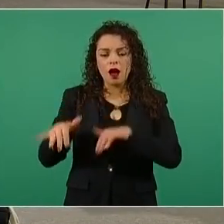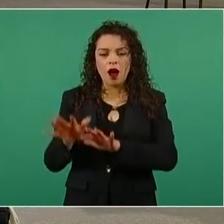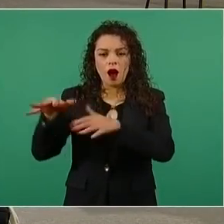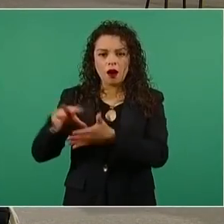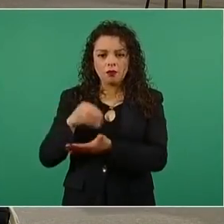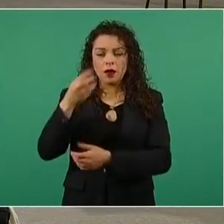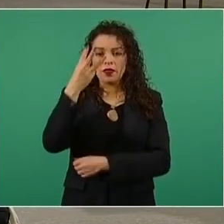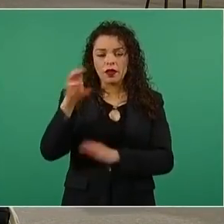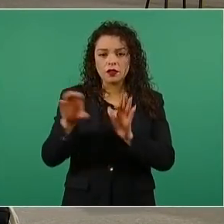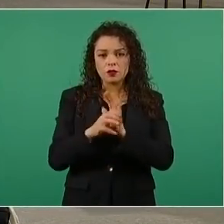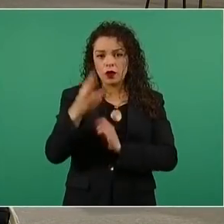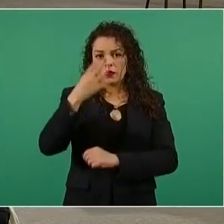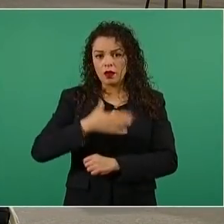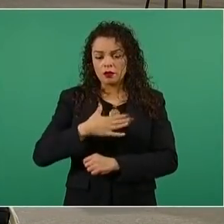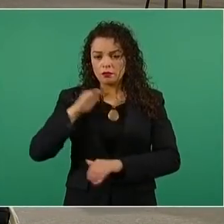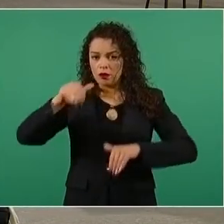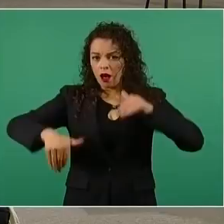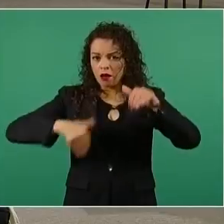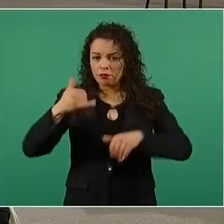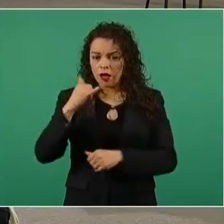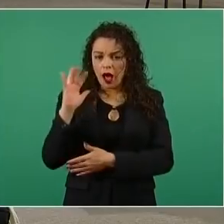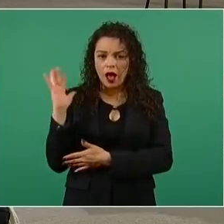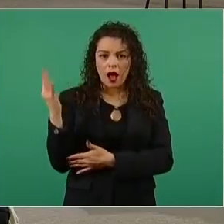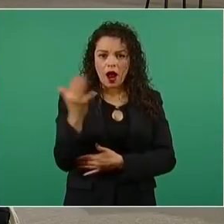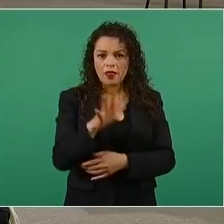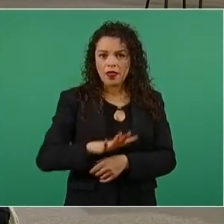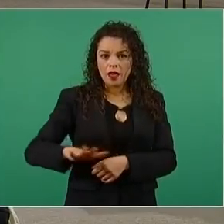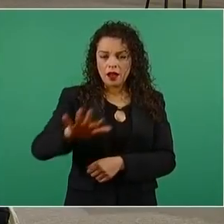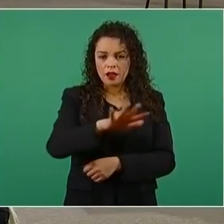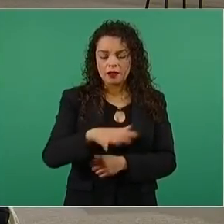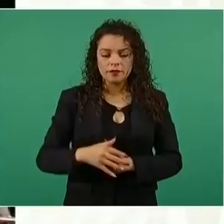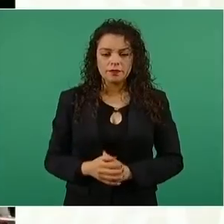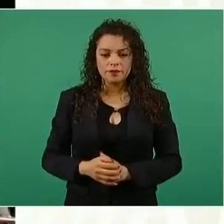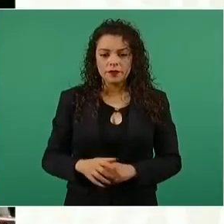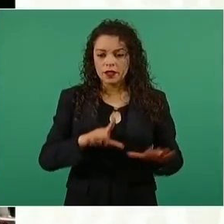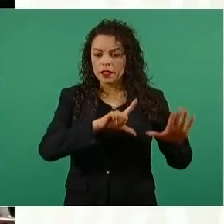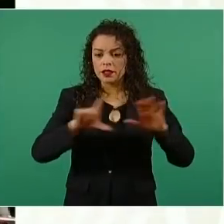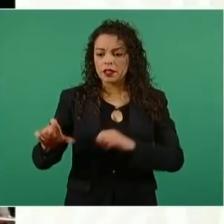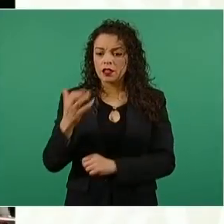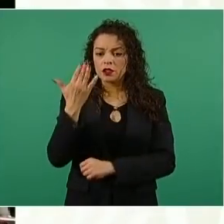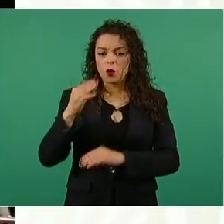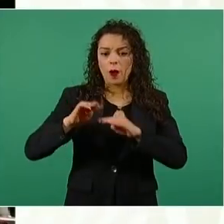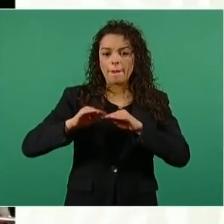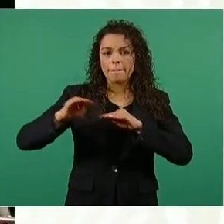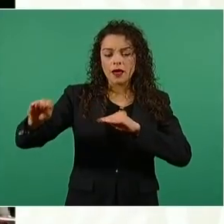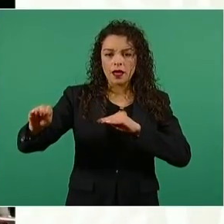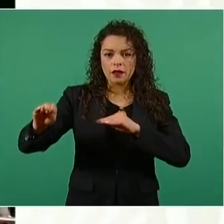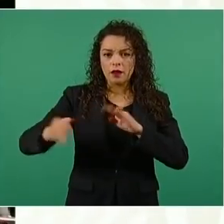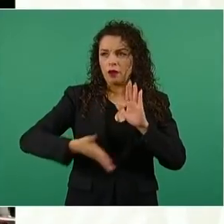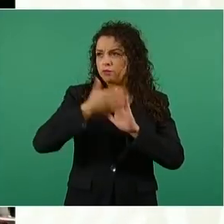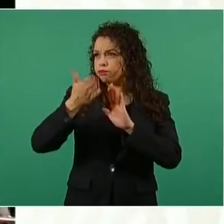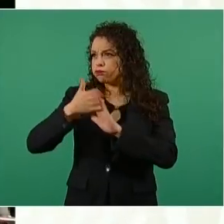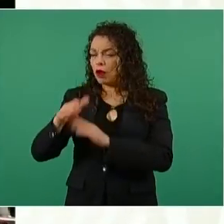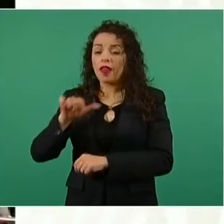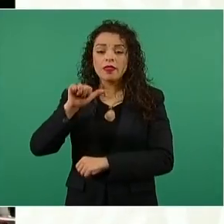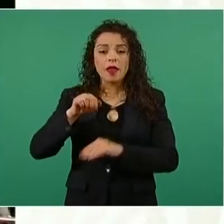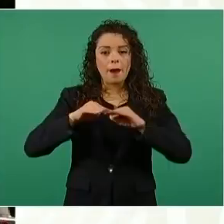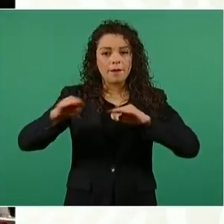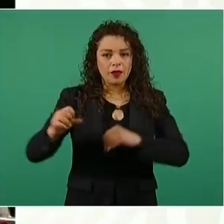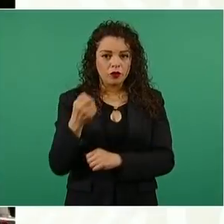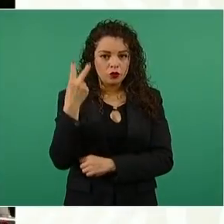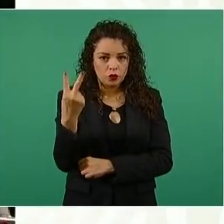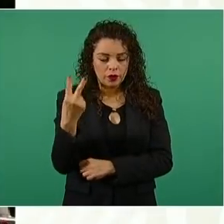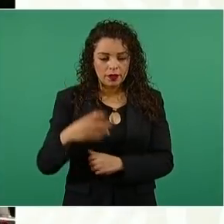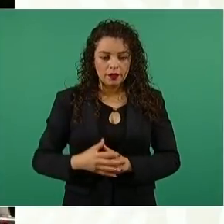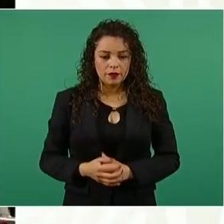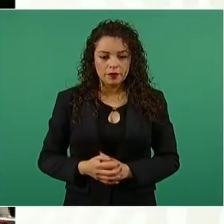habitaciones, 3 baños, alberca y jardín. Son 750 metros, de construcción son 16 metros cuadrados